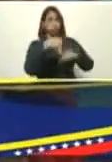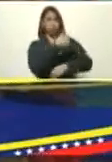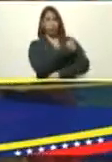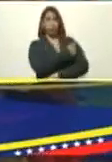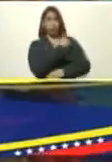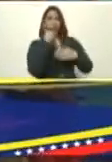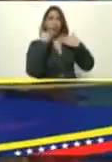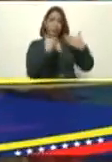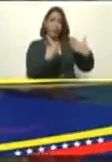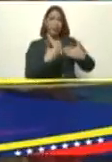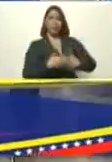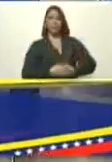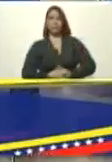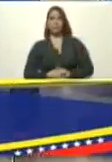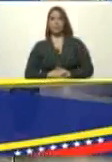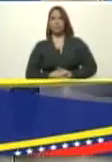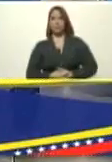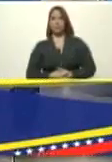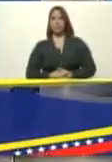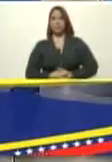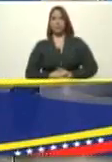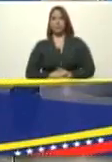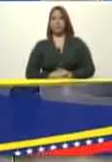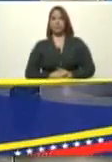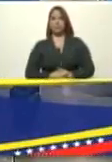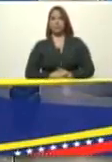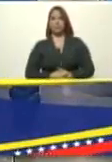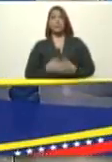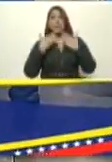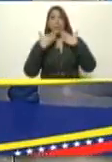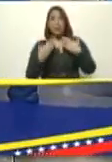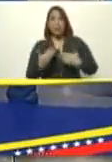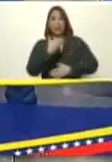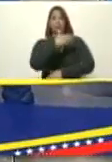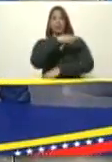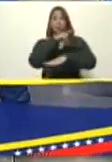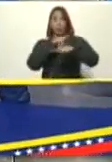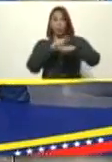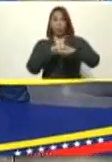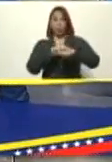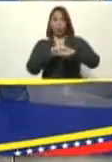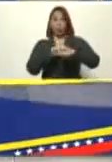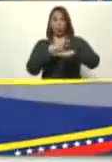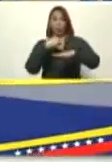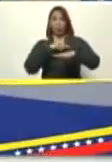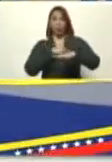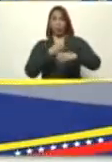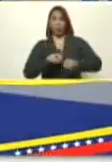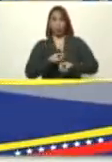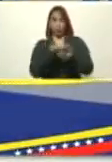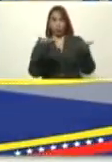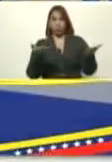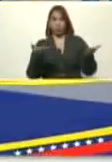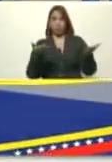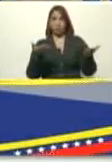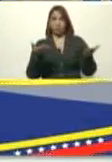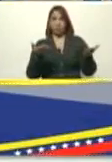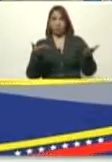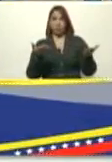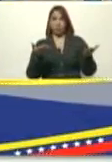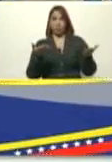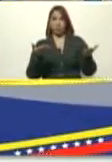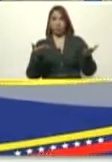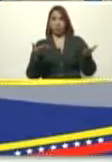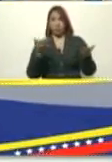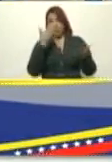vacunación. Gracias, presidente. Gracias, doctora Marisela. Aquí estamos, mi comandante. Bueno, ante